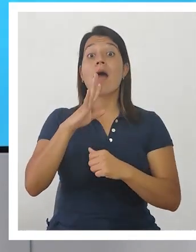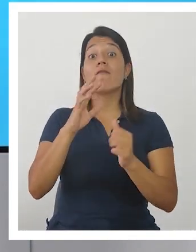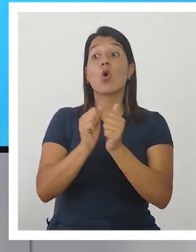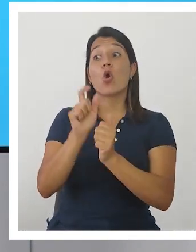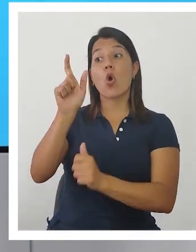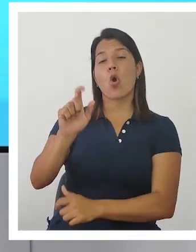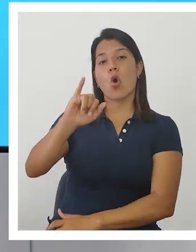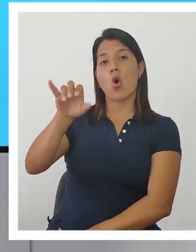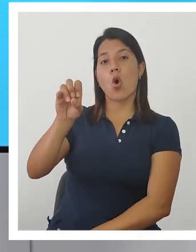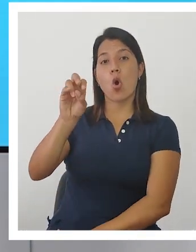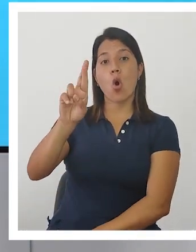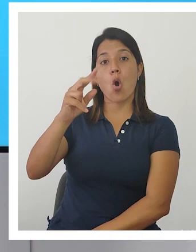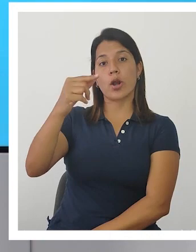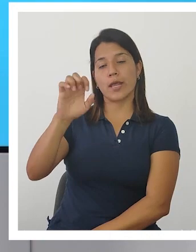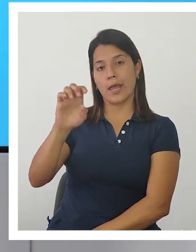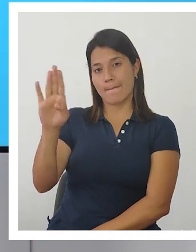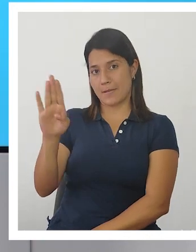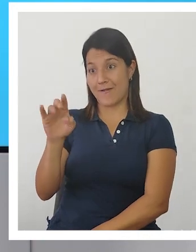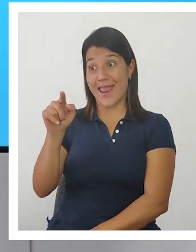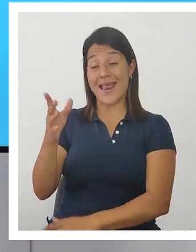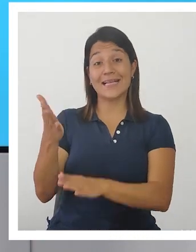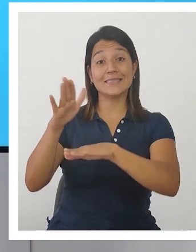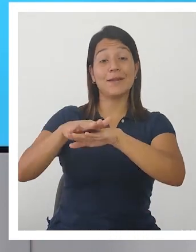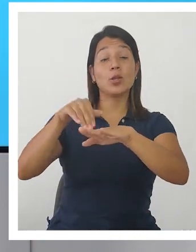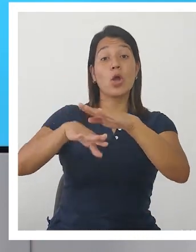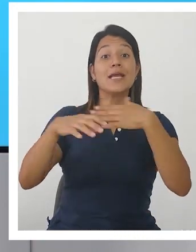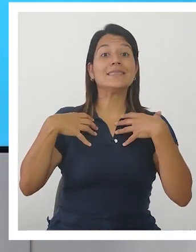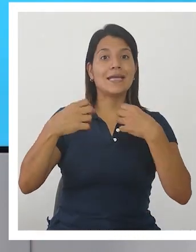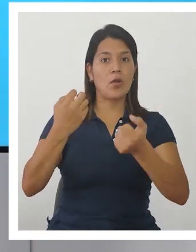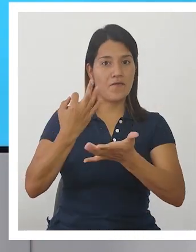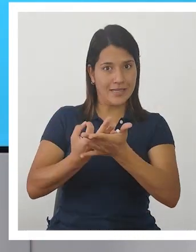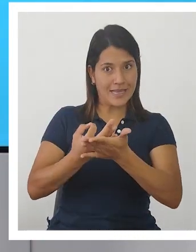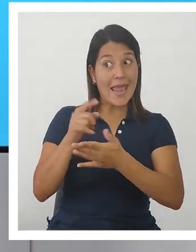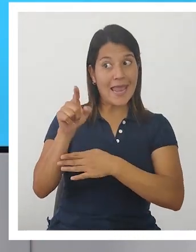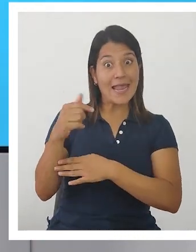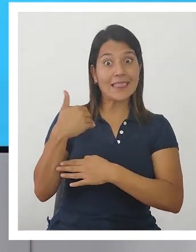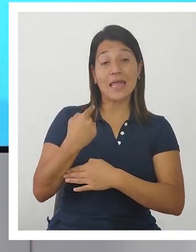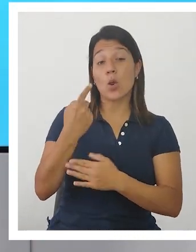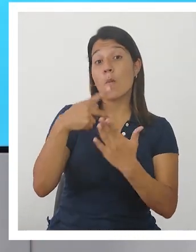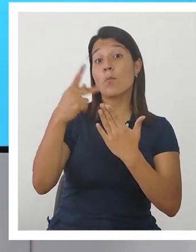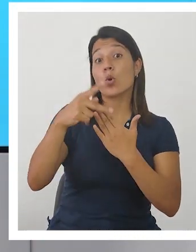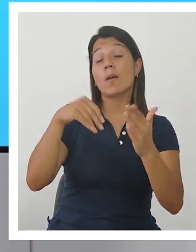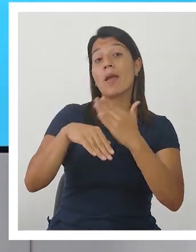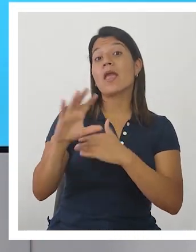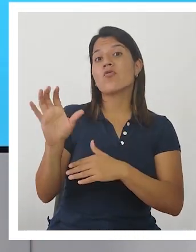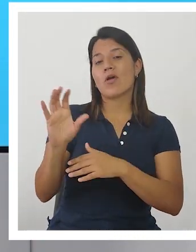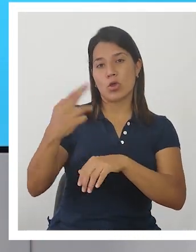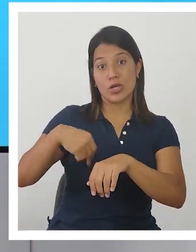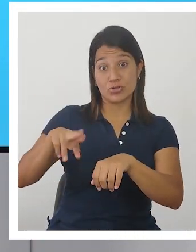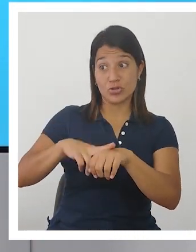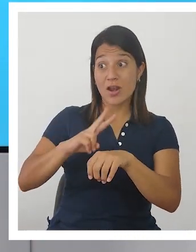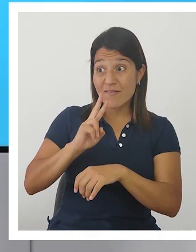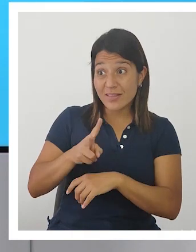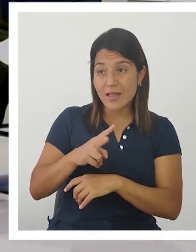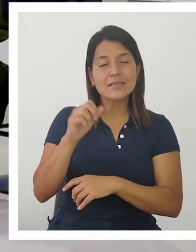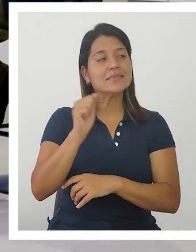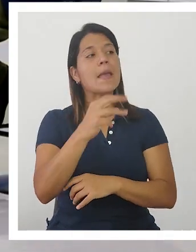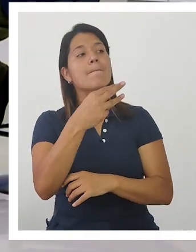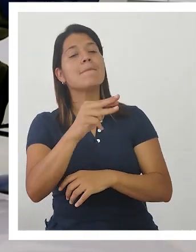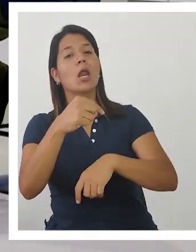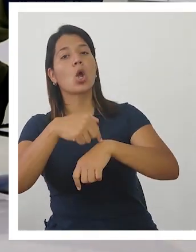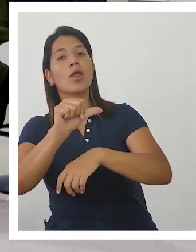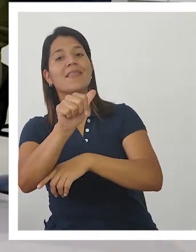de salud financiera, quien además tiene un programa en Radio Nacional, ¿verdad, Jorge? Los miércoles a las 10:30 de la mañana.